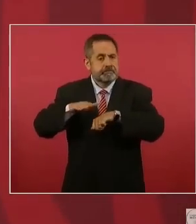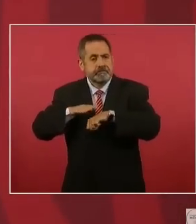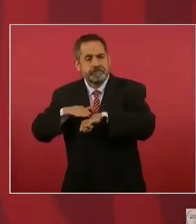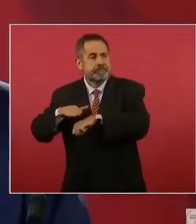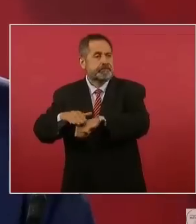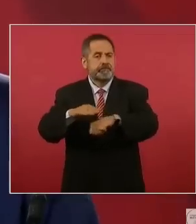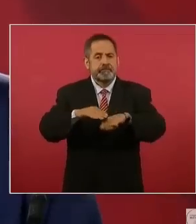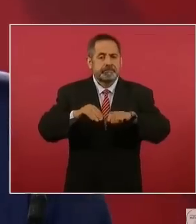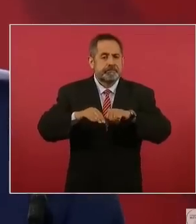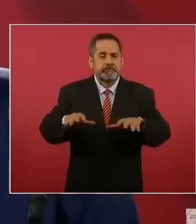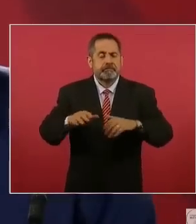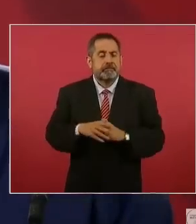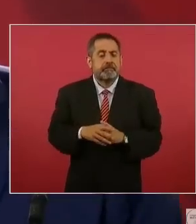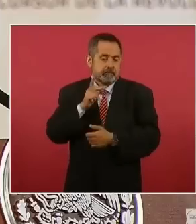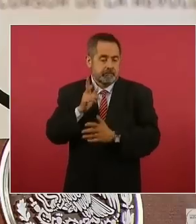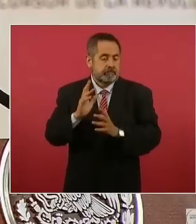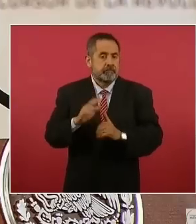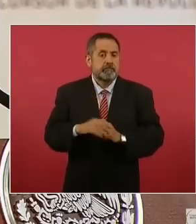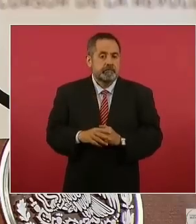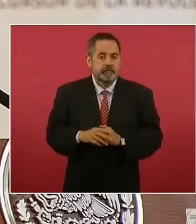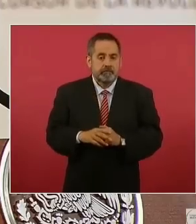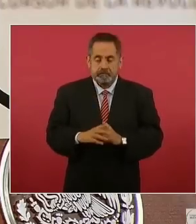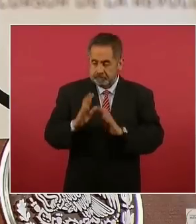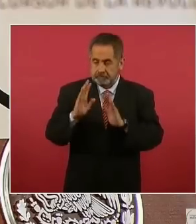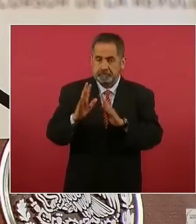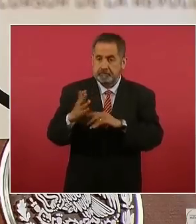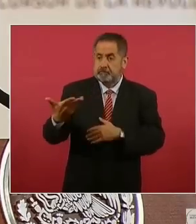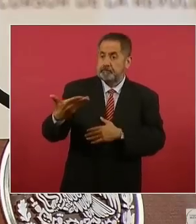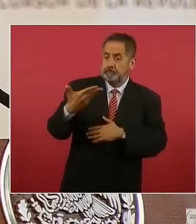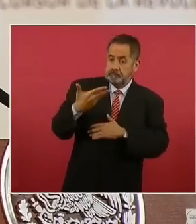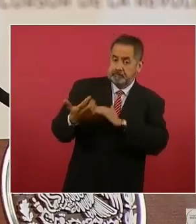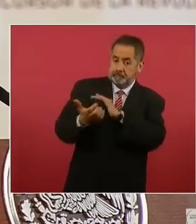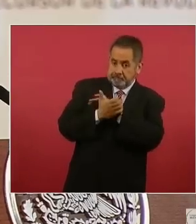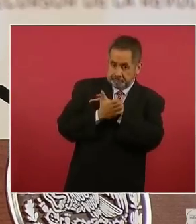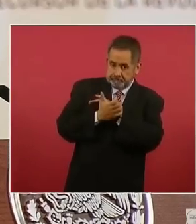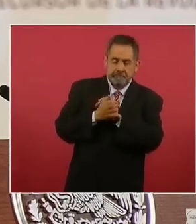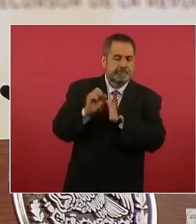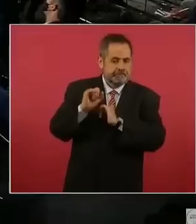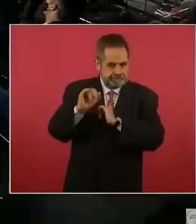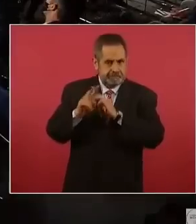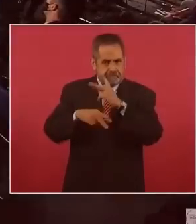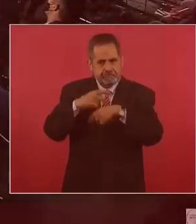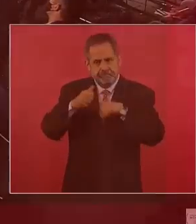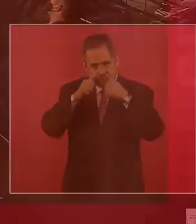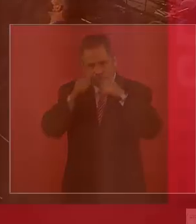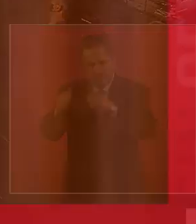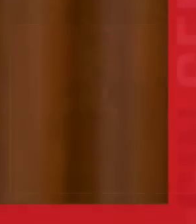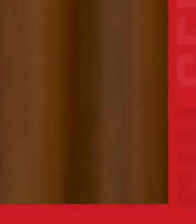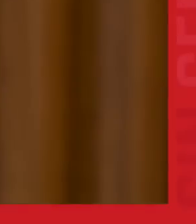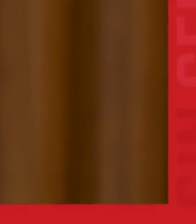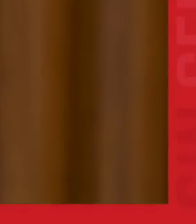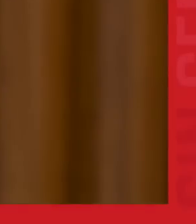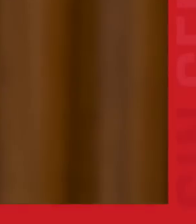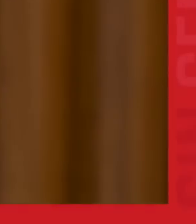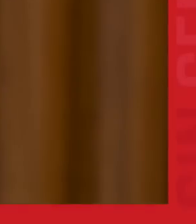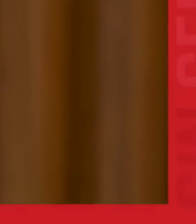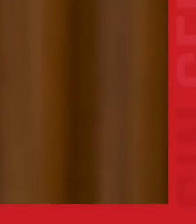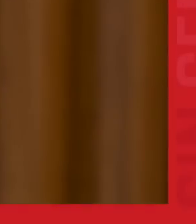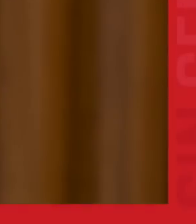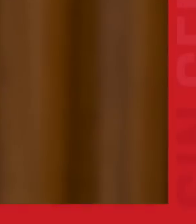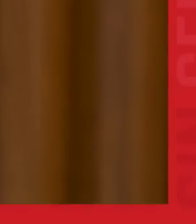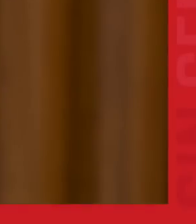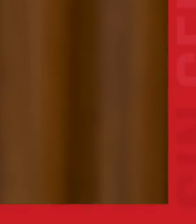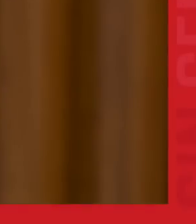de abrir este espectro de cobertura, de conectar más con la realidad, la vemos entrevistando a